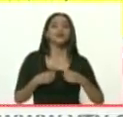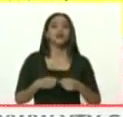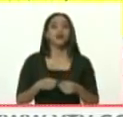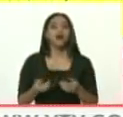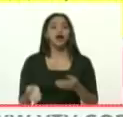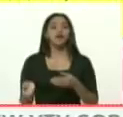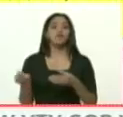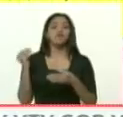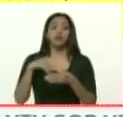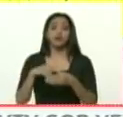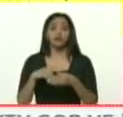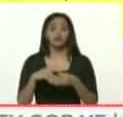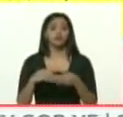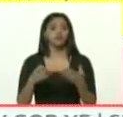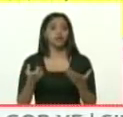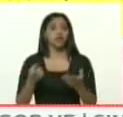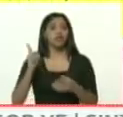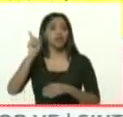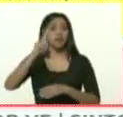también